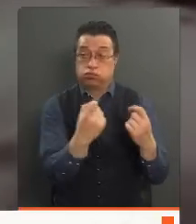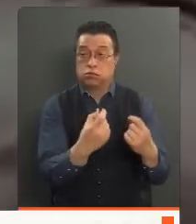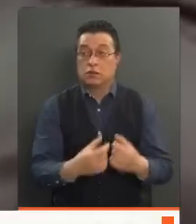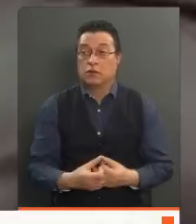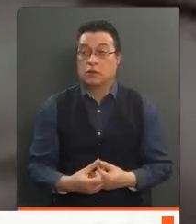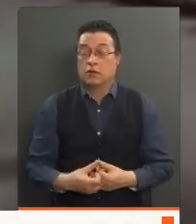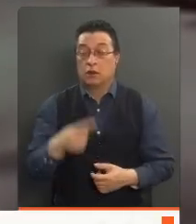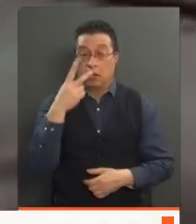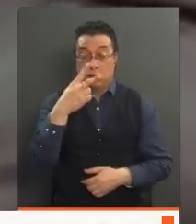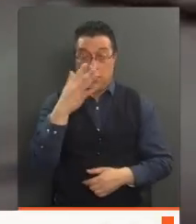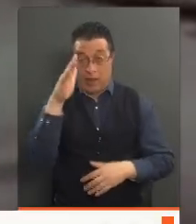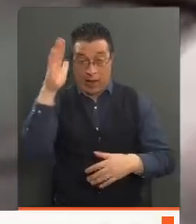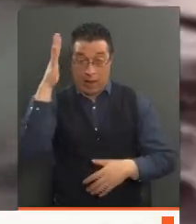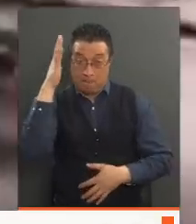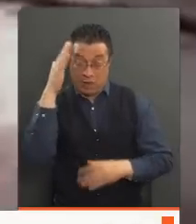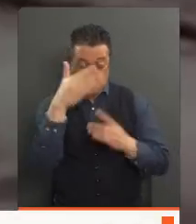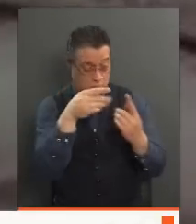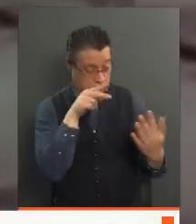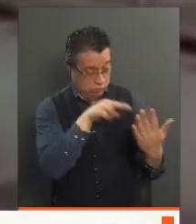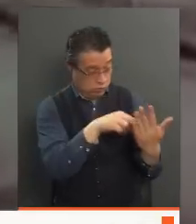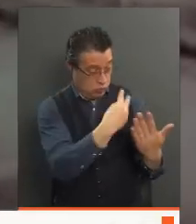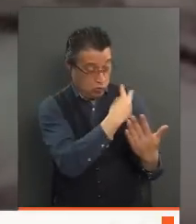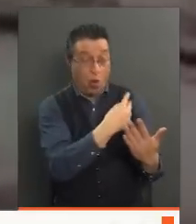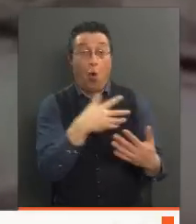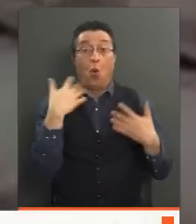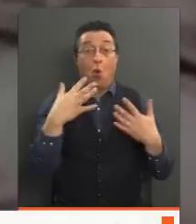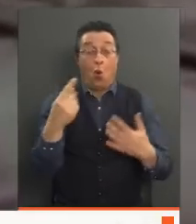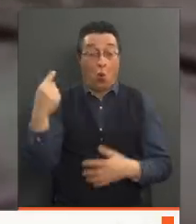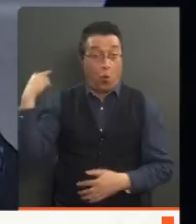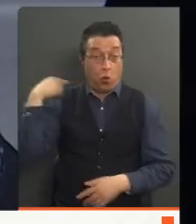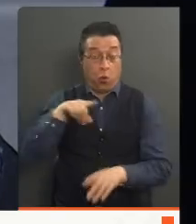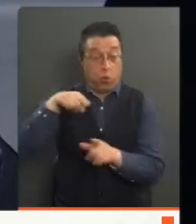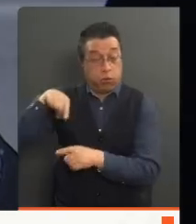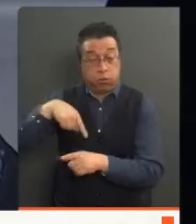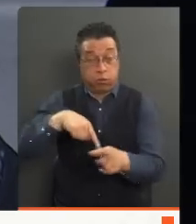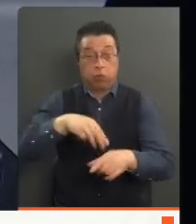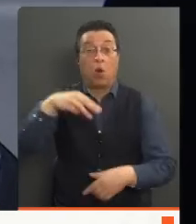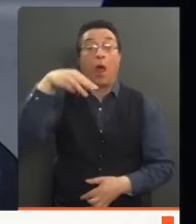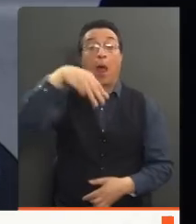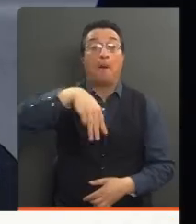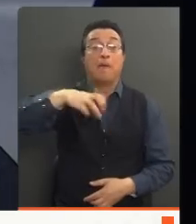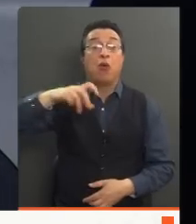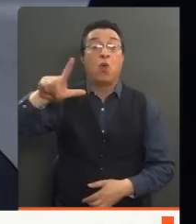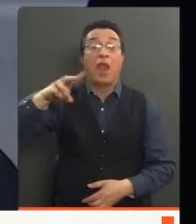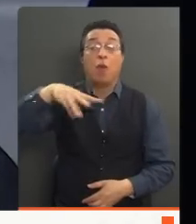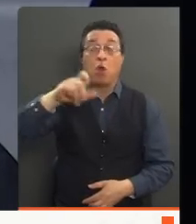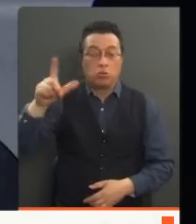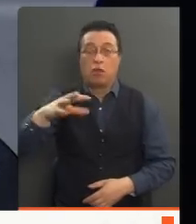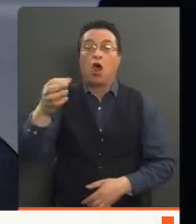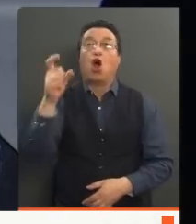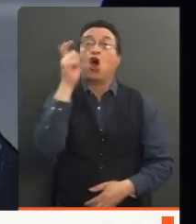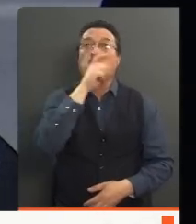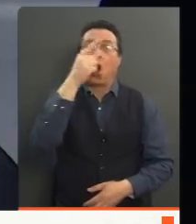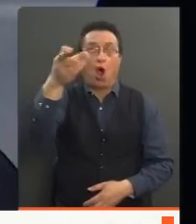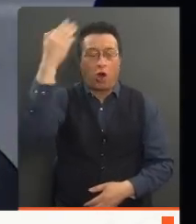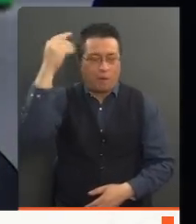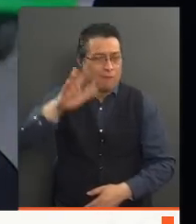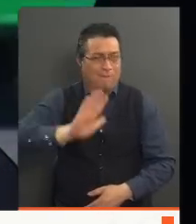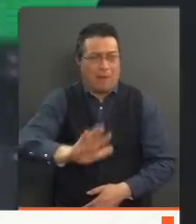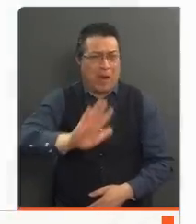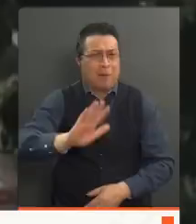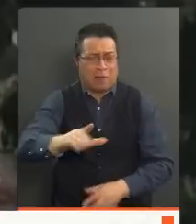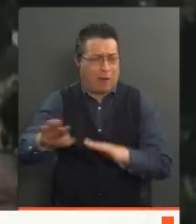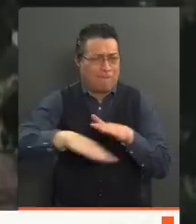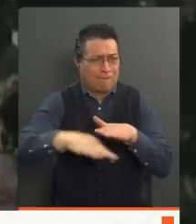miro por el espejo y veo que me vienen siguiendo. Y ahí ya yo desde Manuel Montt para allá pasé todos los semáforos en rojo, tocando la